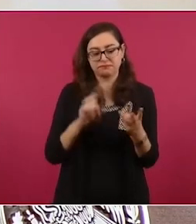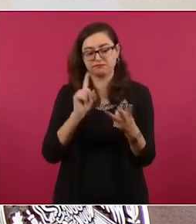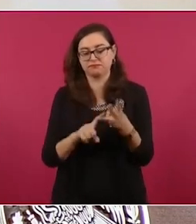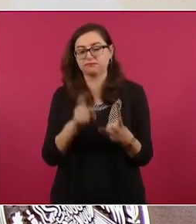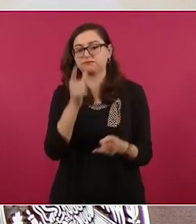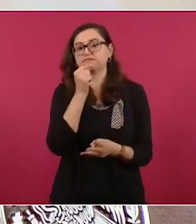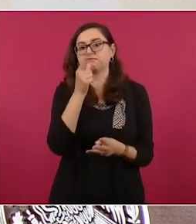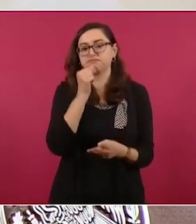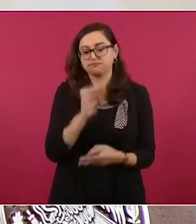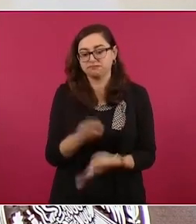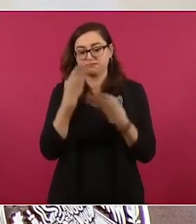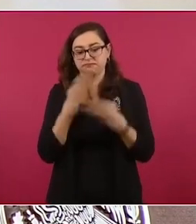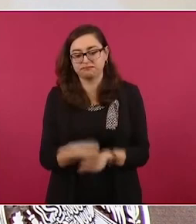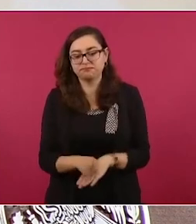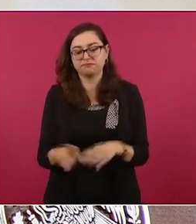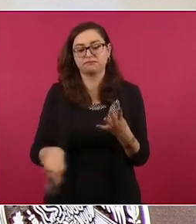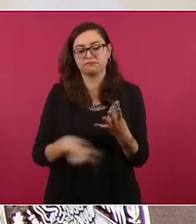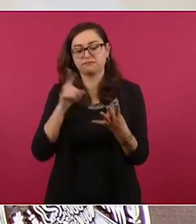ministerial.